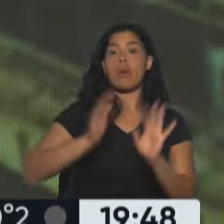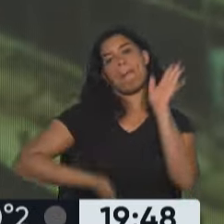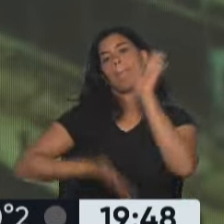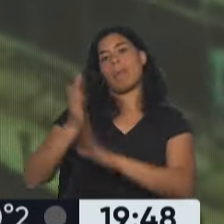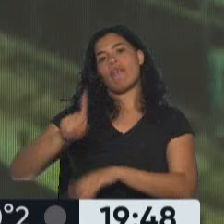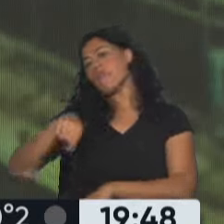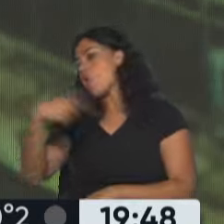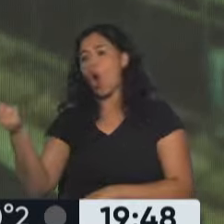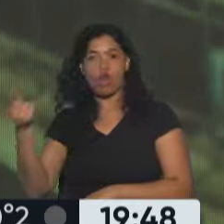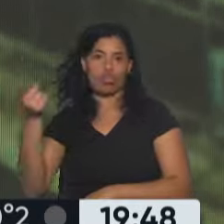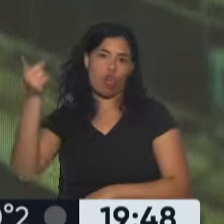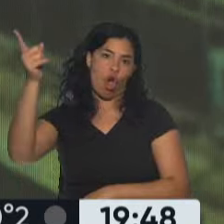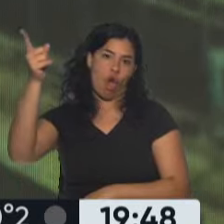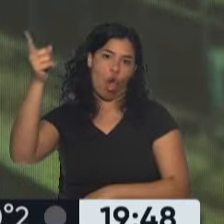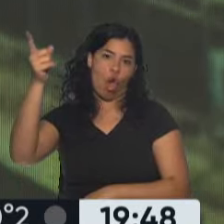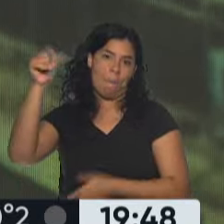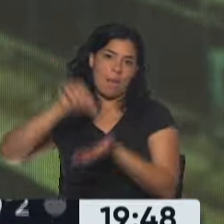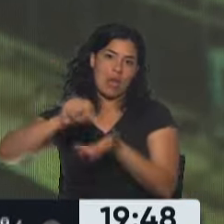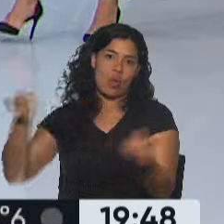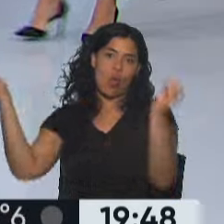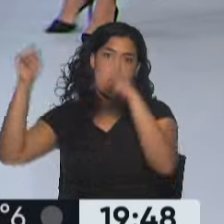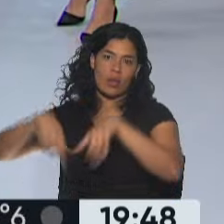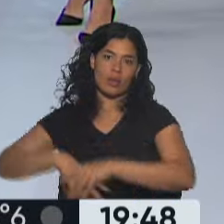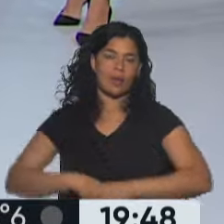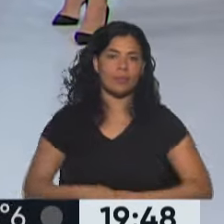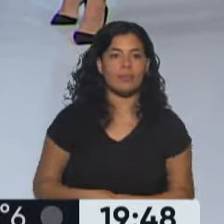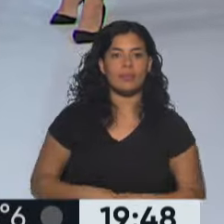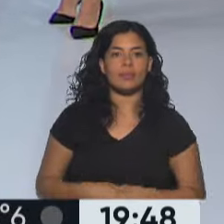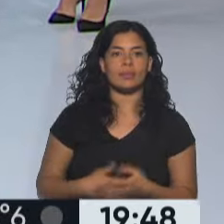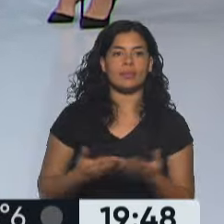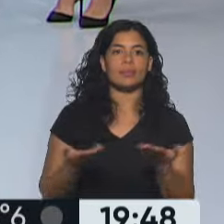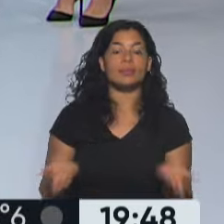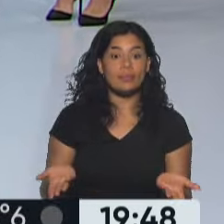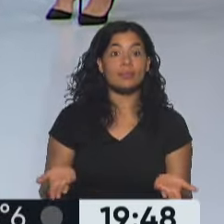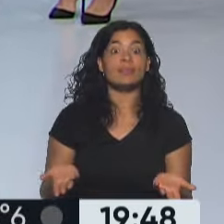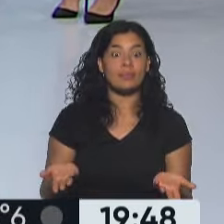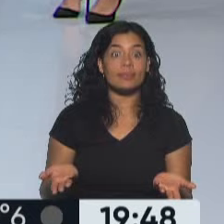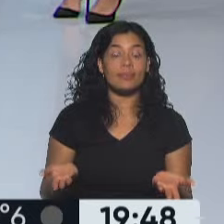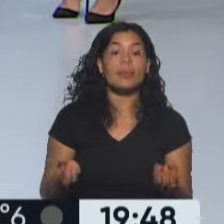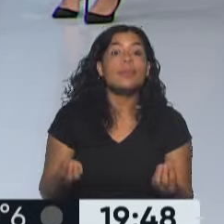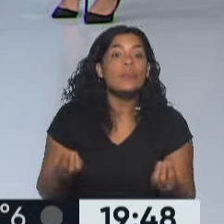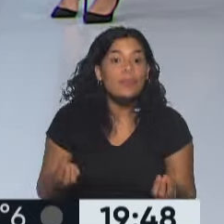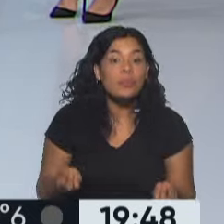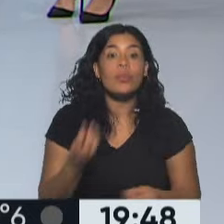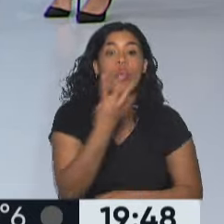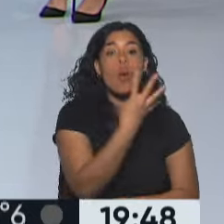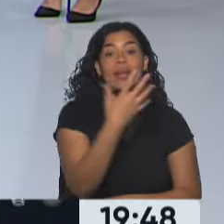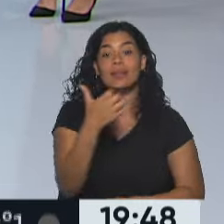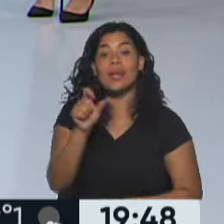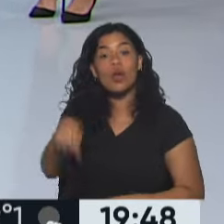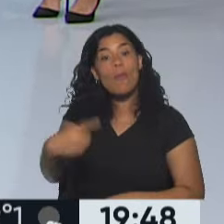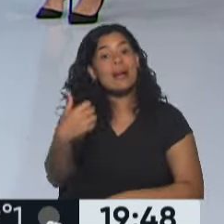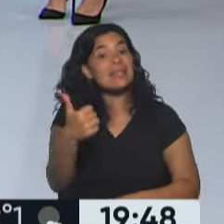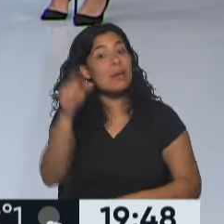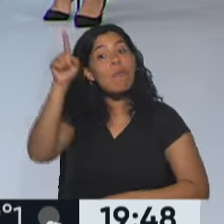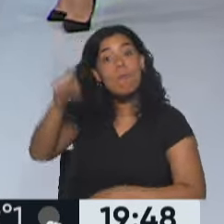puerta de Ezeiza sin brindarle nada a nuestro país. El segundo dato tiene que ver con que solo el 46,6%